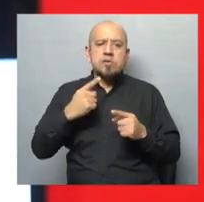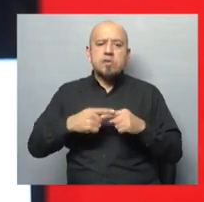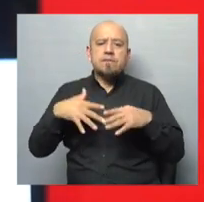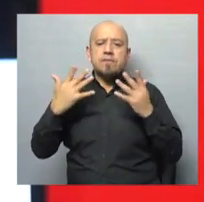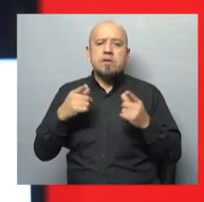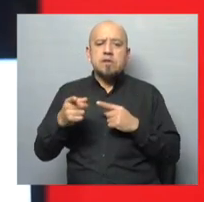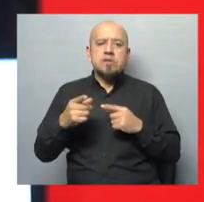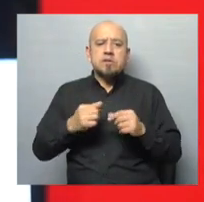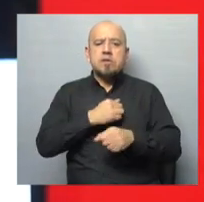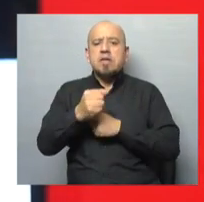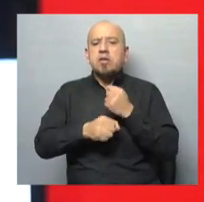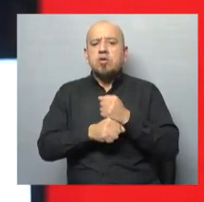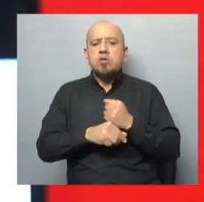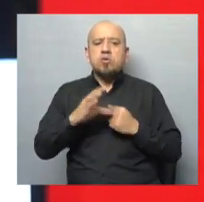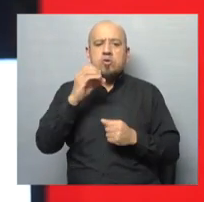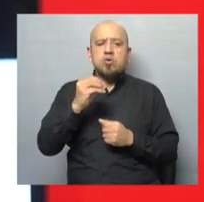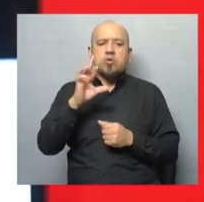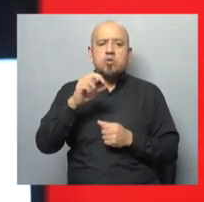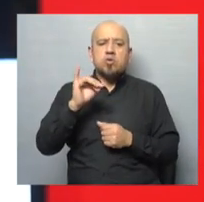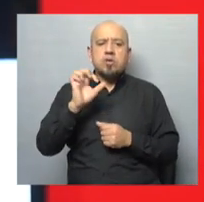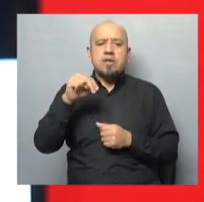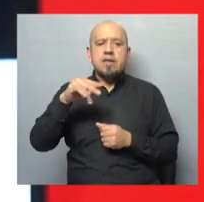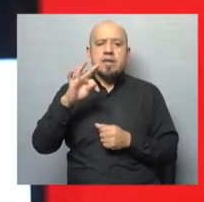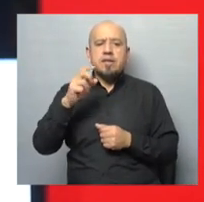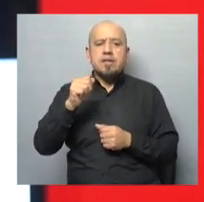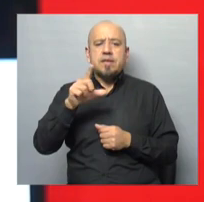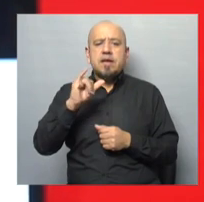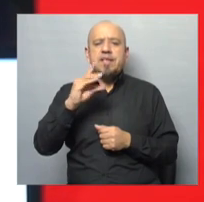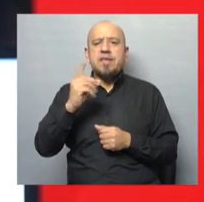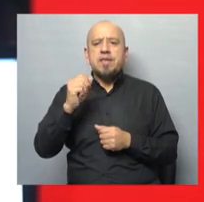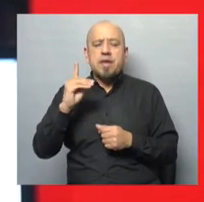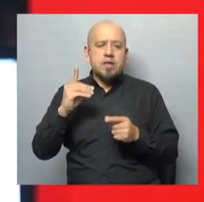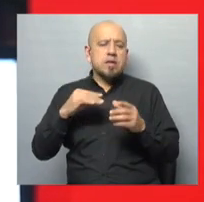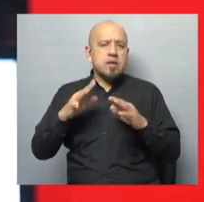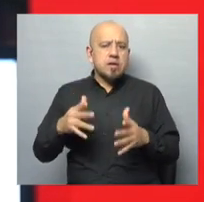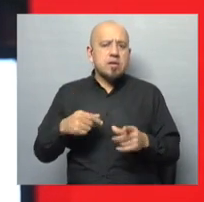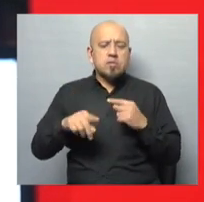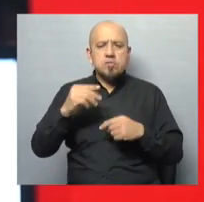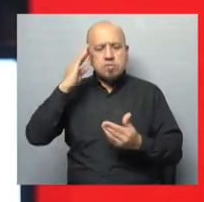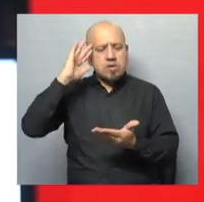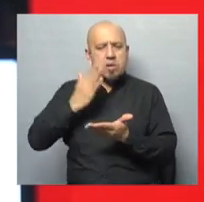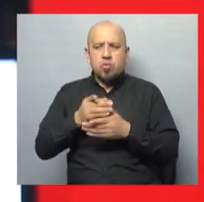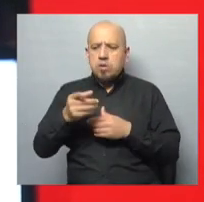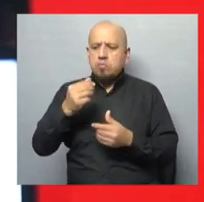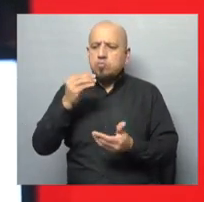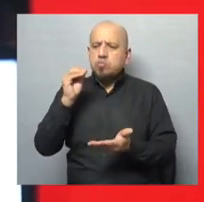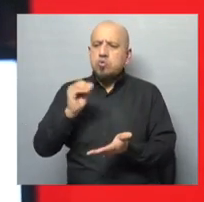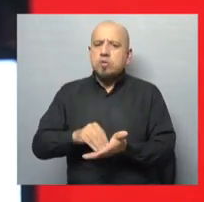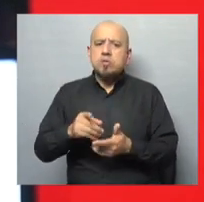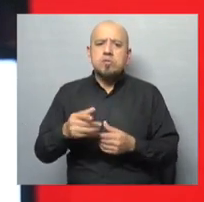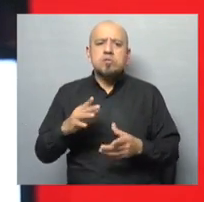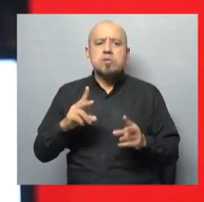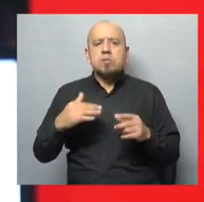dueño de la orientalidad que era una cosa que pusieron en la época la dictadura esa cosa de ensalzar los valores